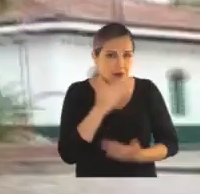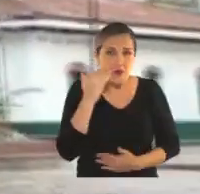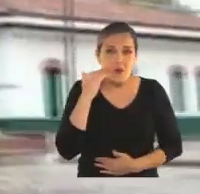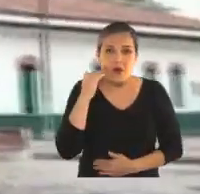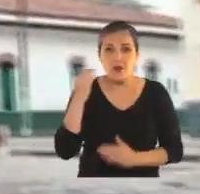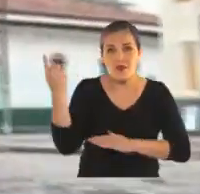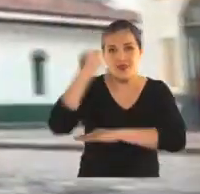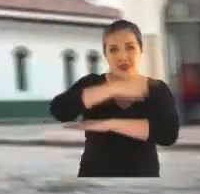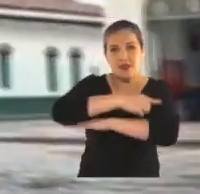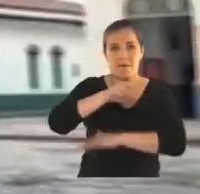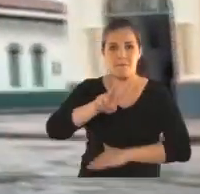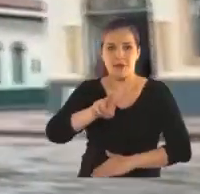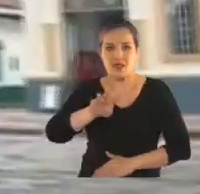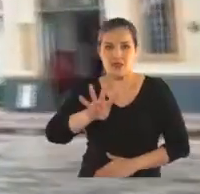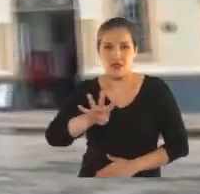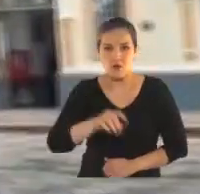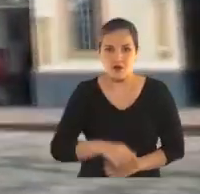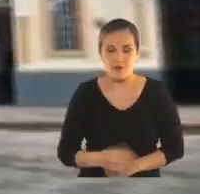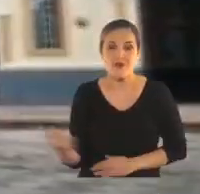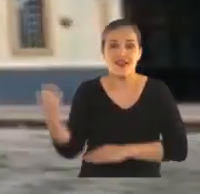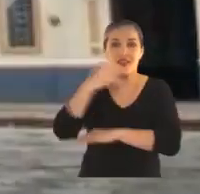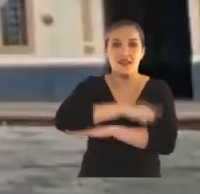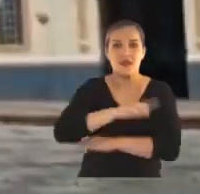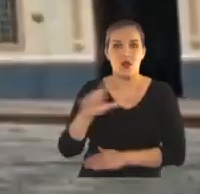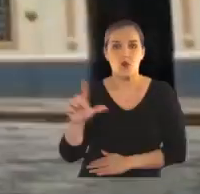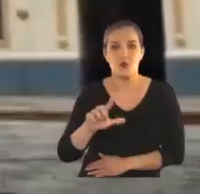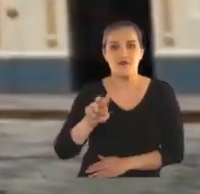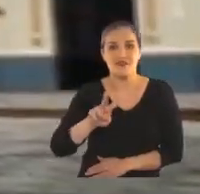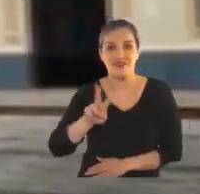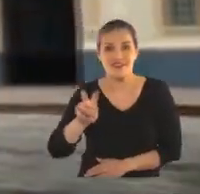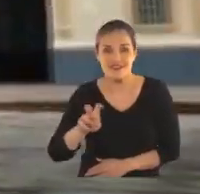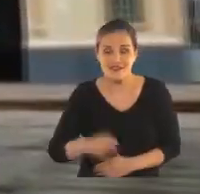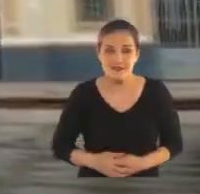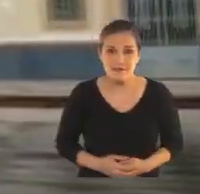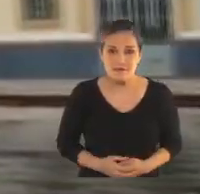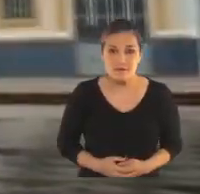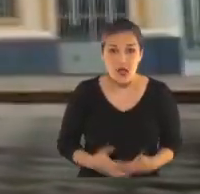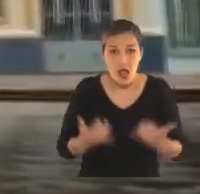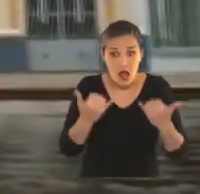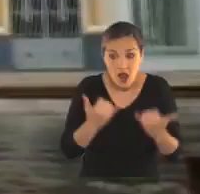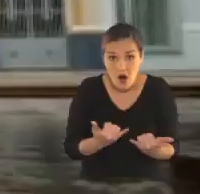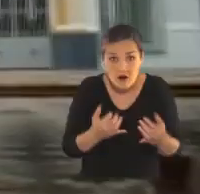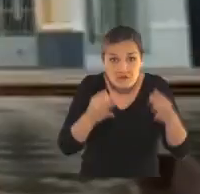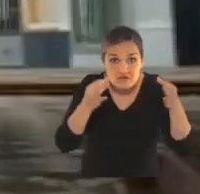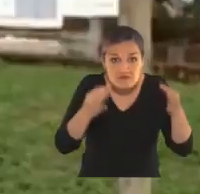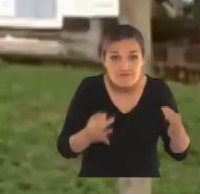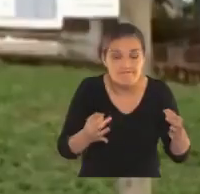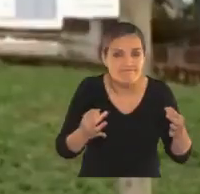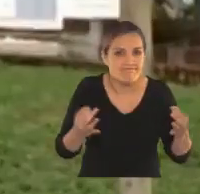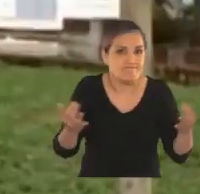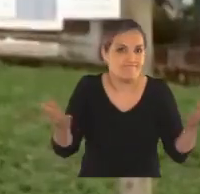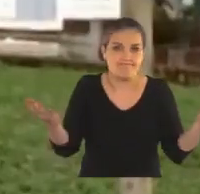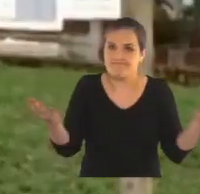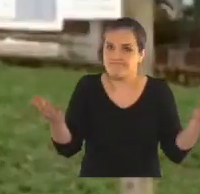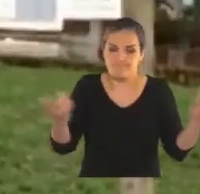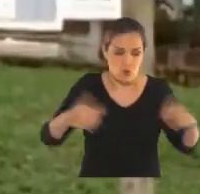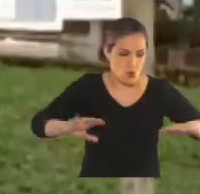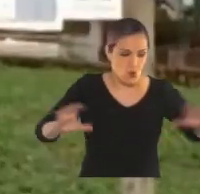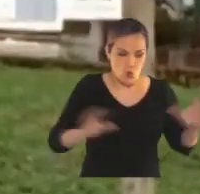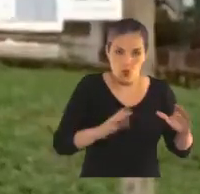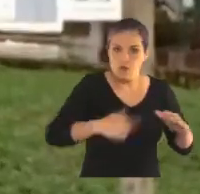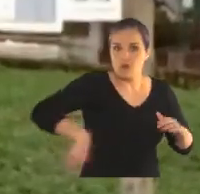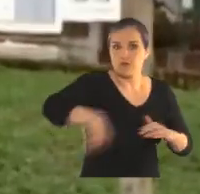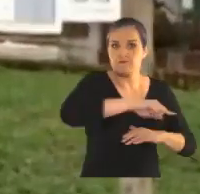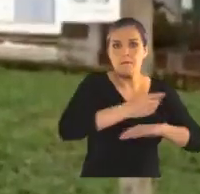día 24 y el día lunes 27. No tenemos ningún resultado. El pueblo purificense exige que se